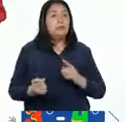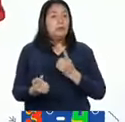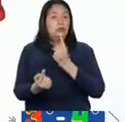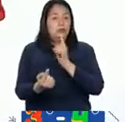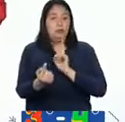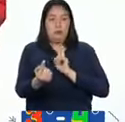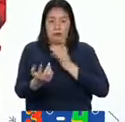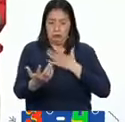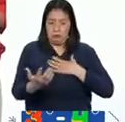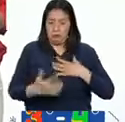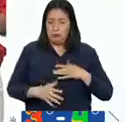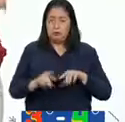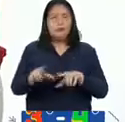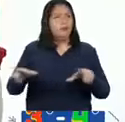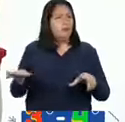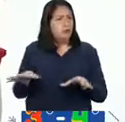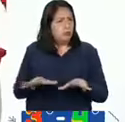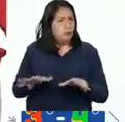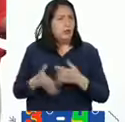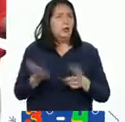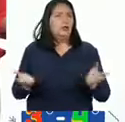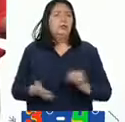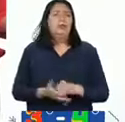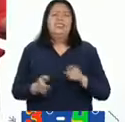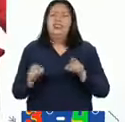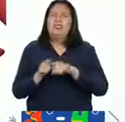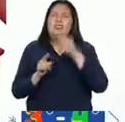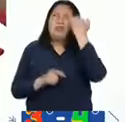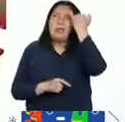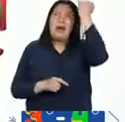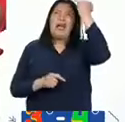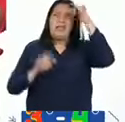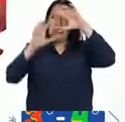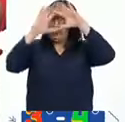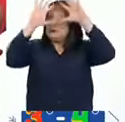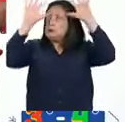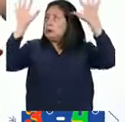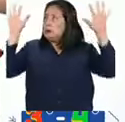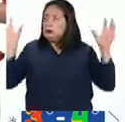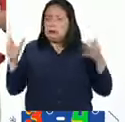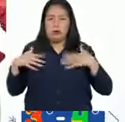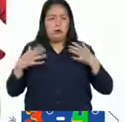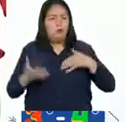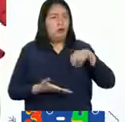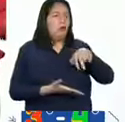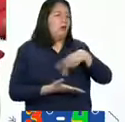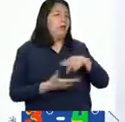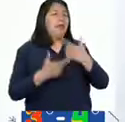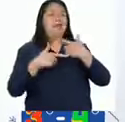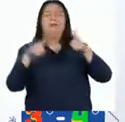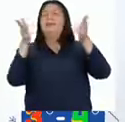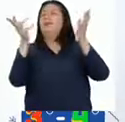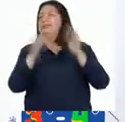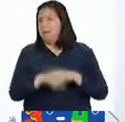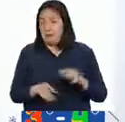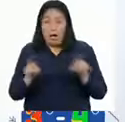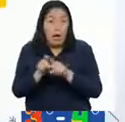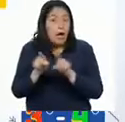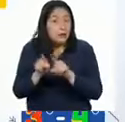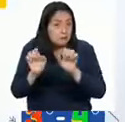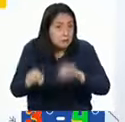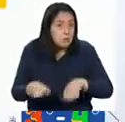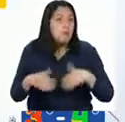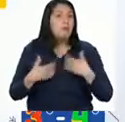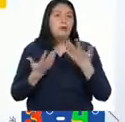con el espacio físico, es decir, esa burbuja imaginaria en la que puedo bailar libremente. Pero también puede